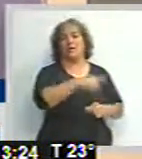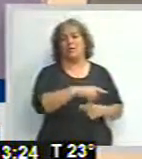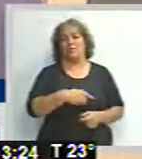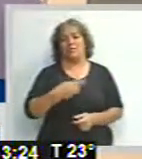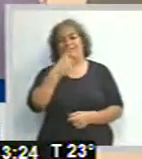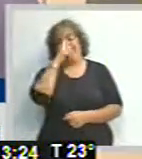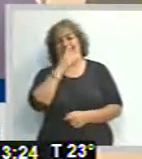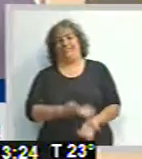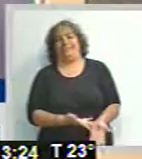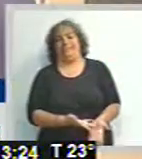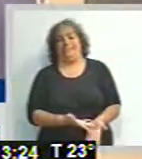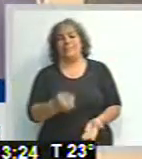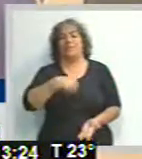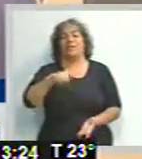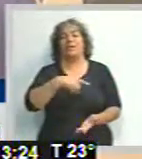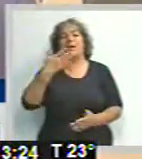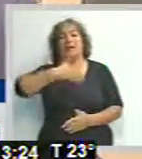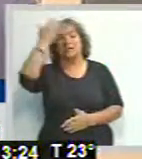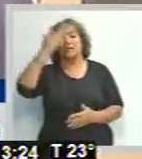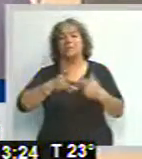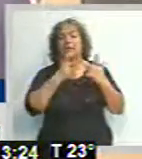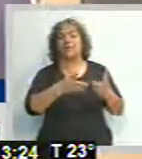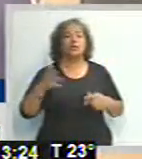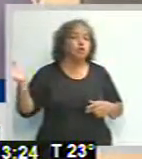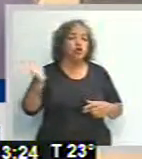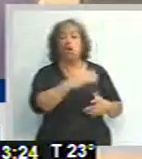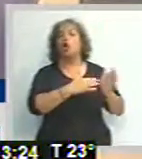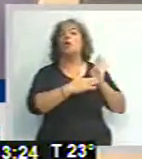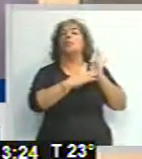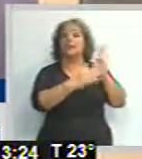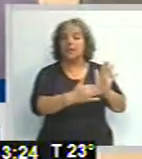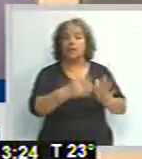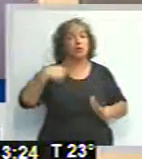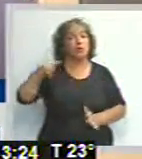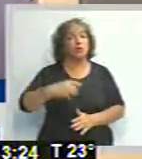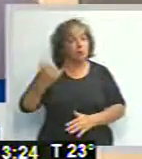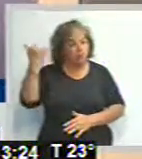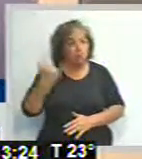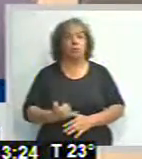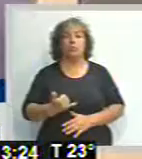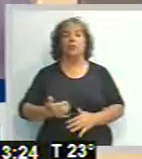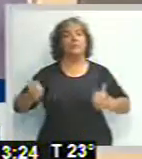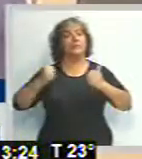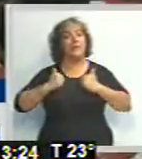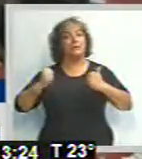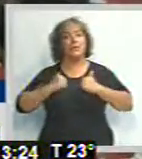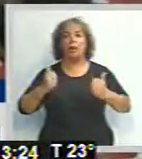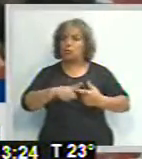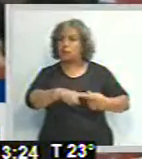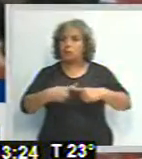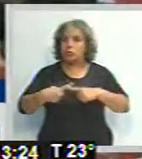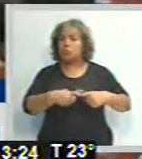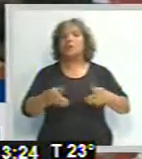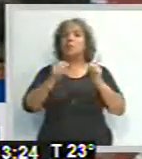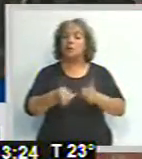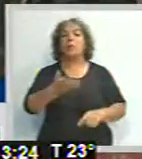porque nosotros, desde la Asamblea, es decir, todos los representantes de la Asamblea, estuvimos sentados en la mesa de discusión con el